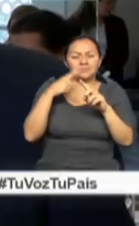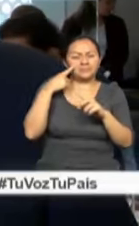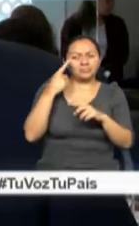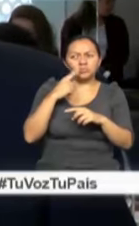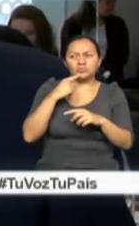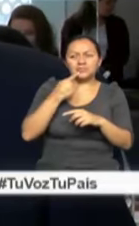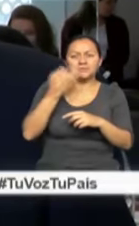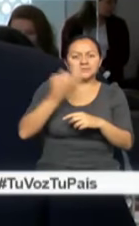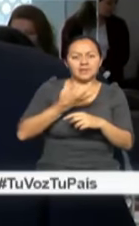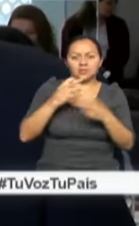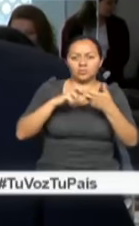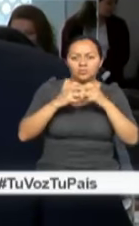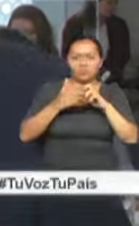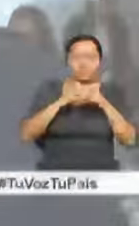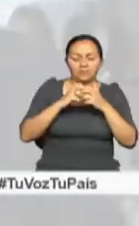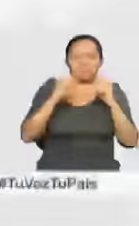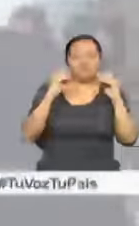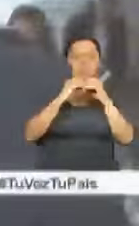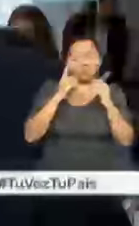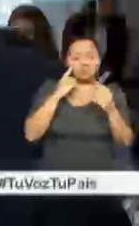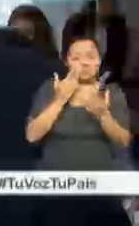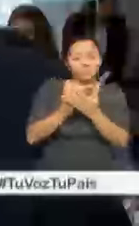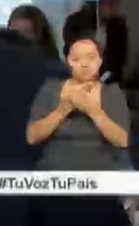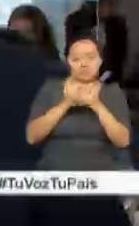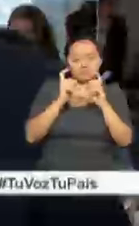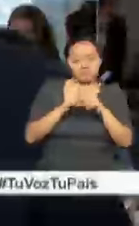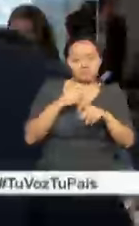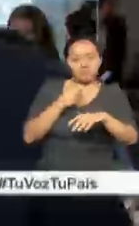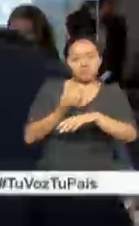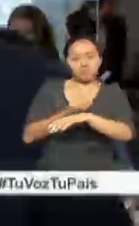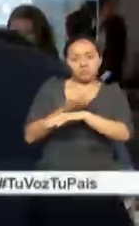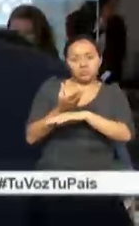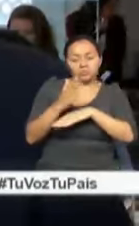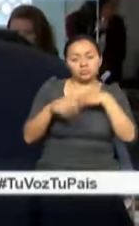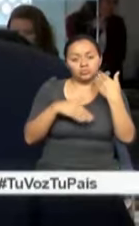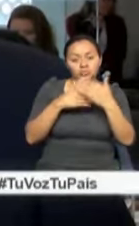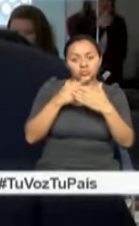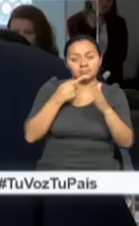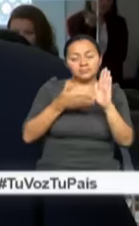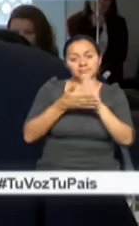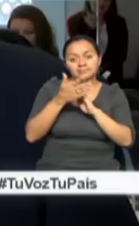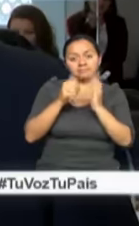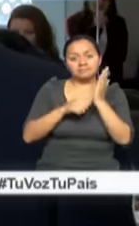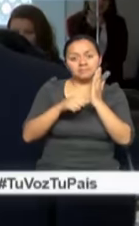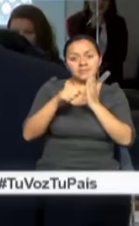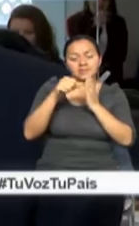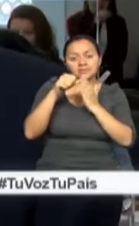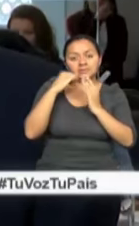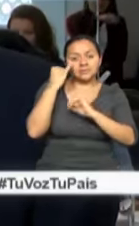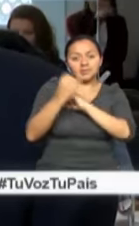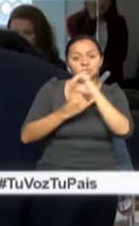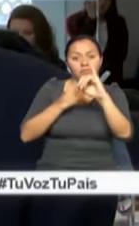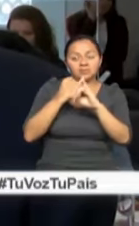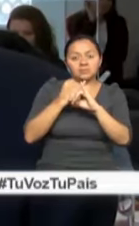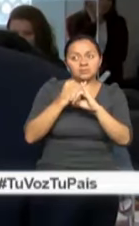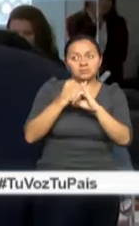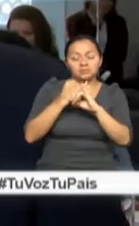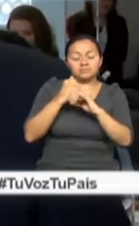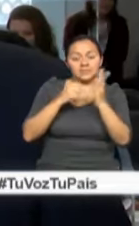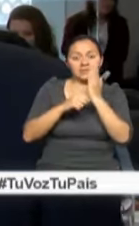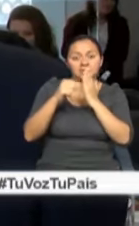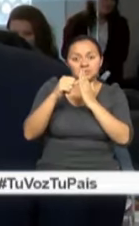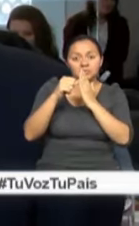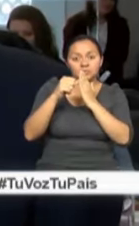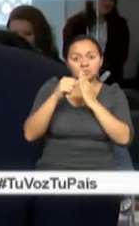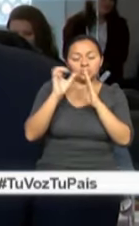serio, y yo voy a plantear, y como recomendación va al Ministerio de Relaciones Exteriores del Ecuador,